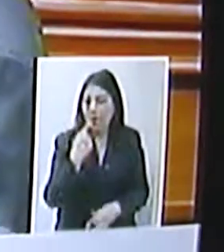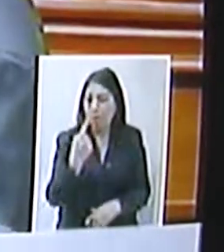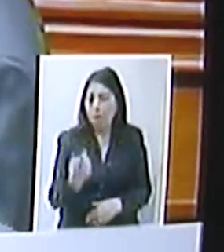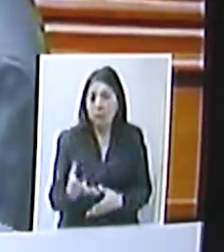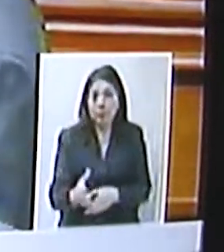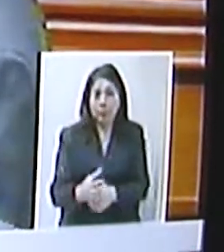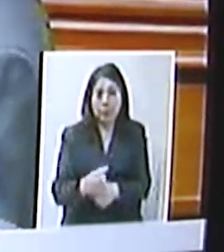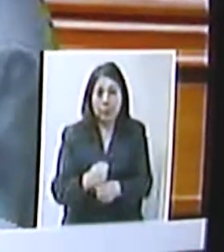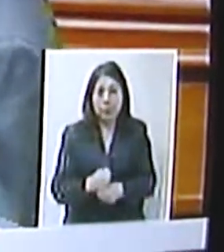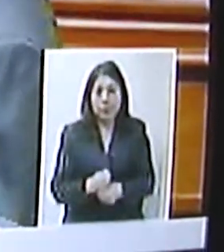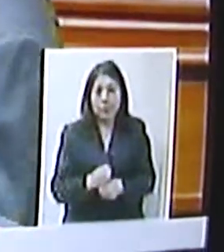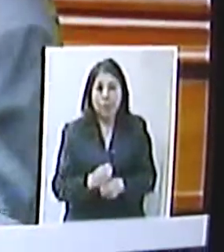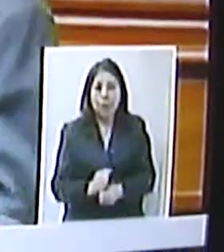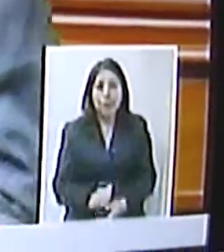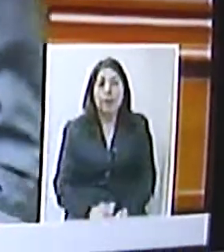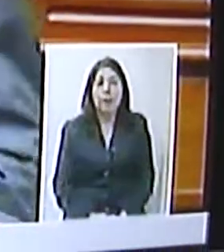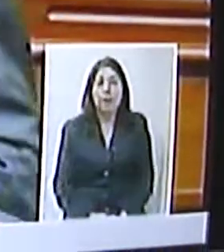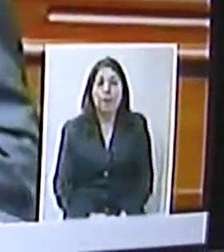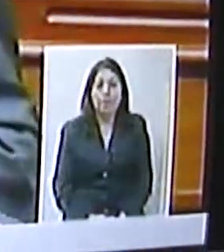la recuperación,